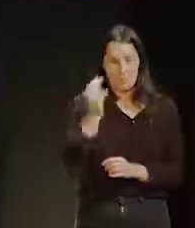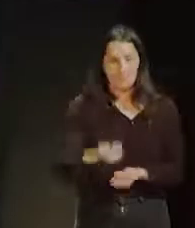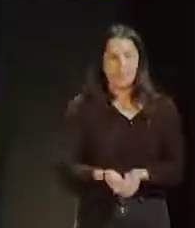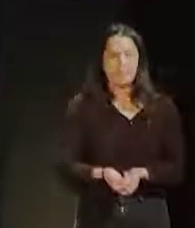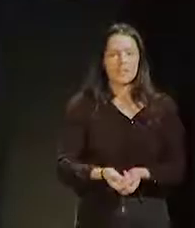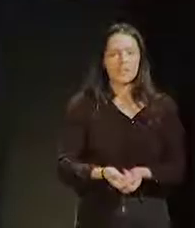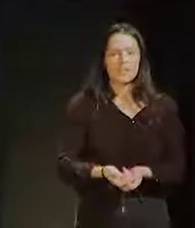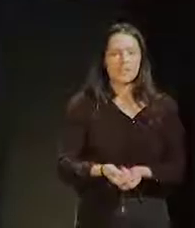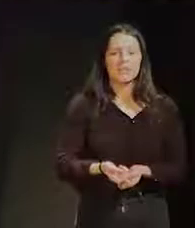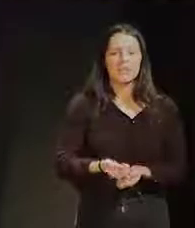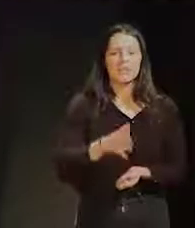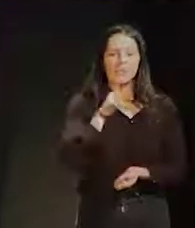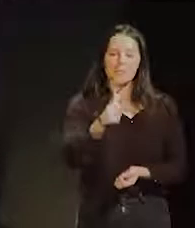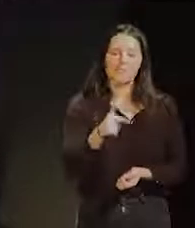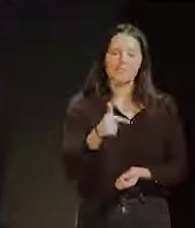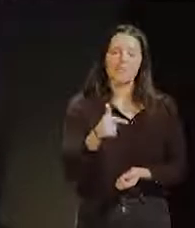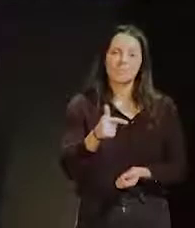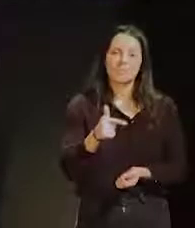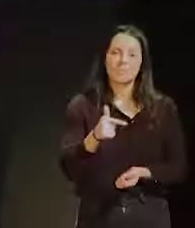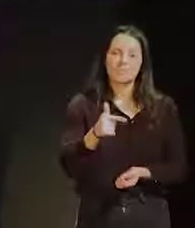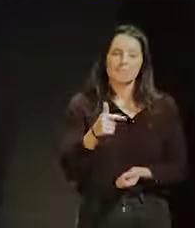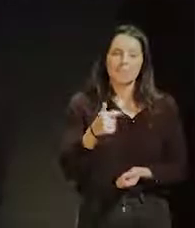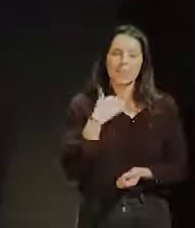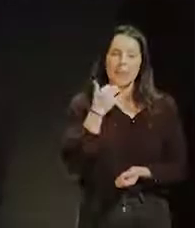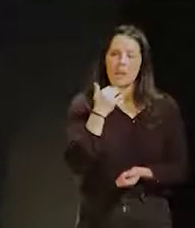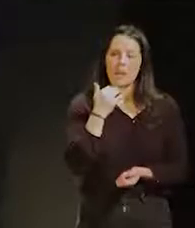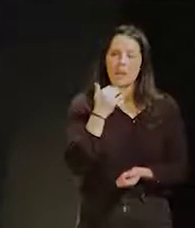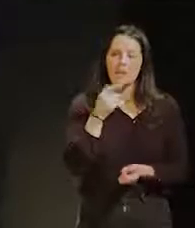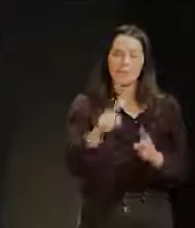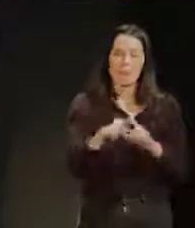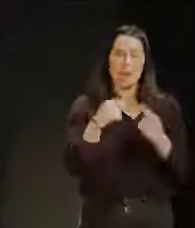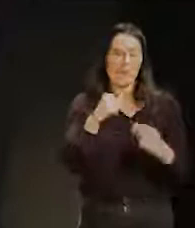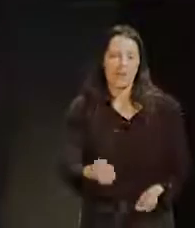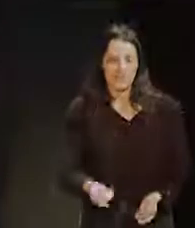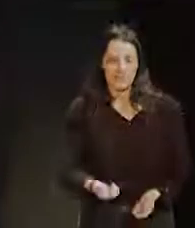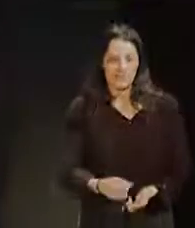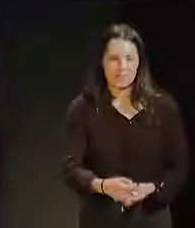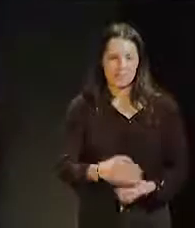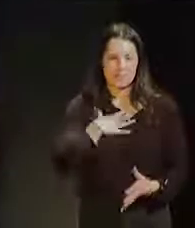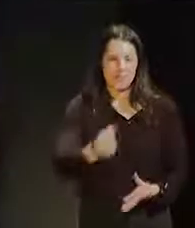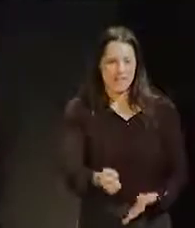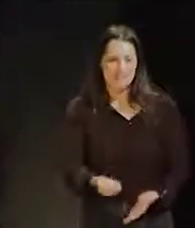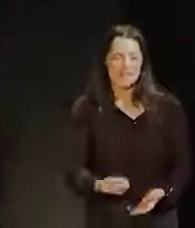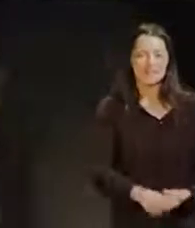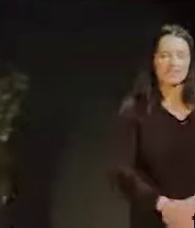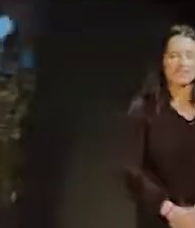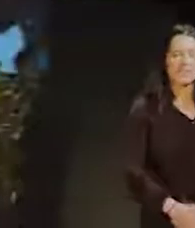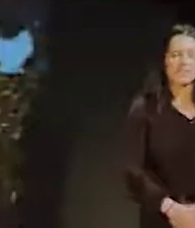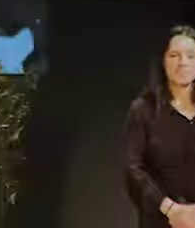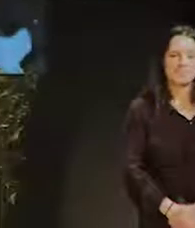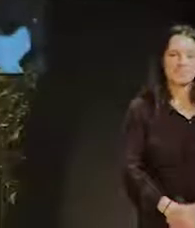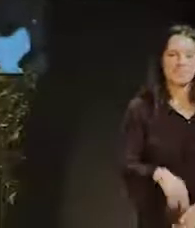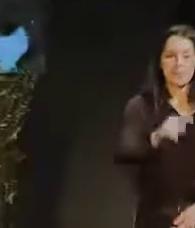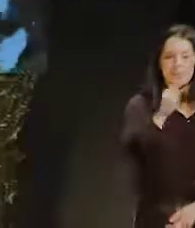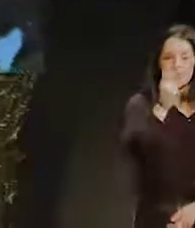por eso van a hacer cosas muy... Atrevidas. Sí, muy valientes y